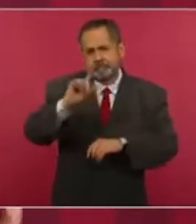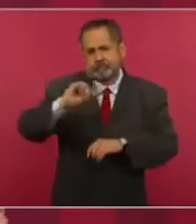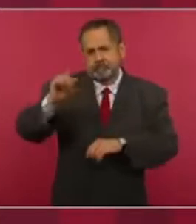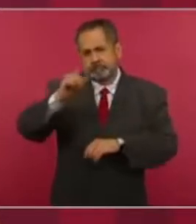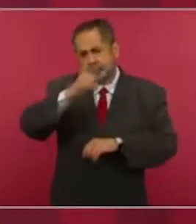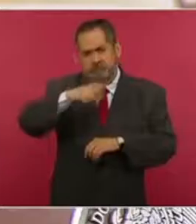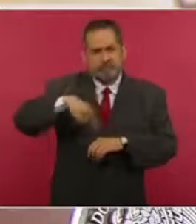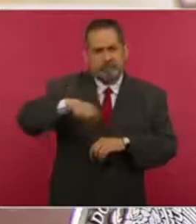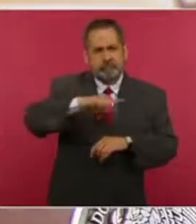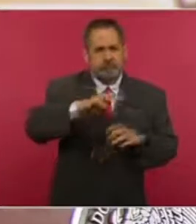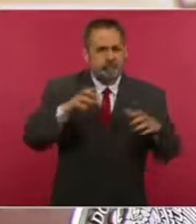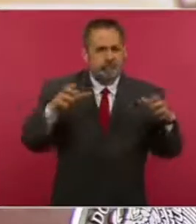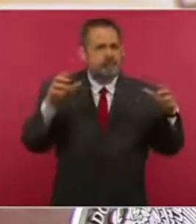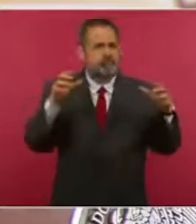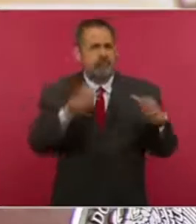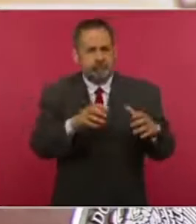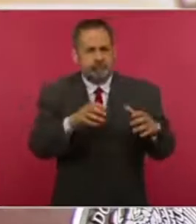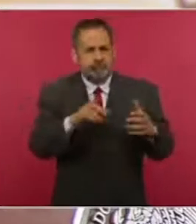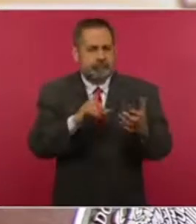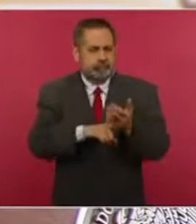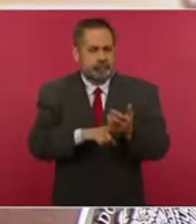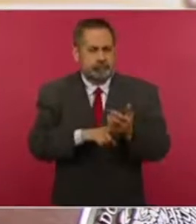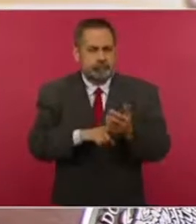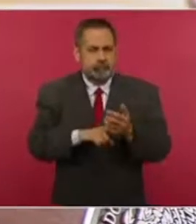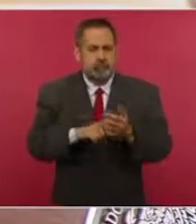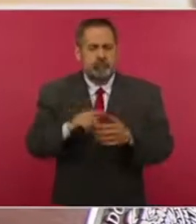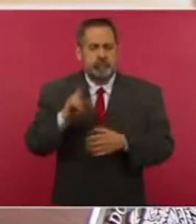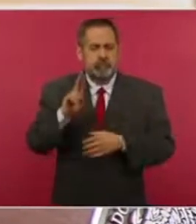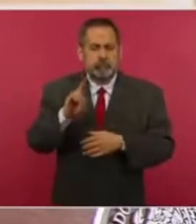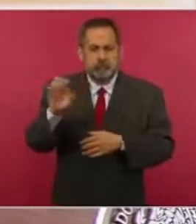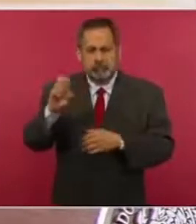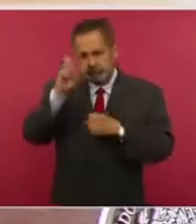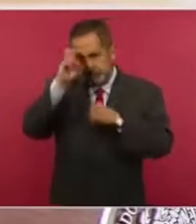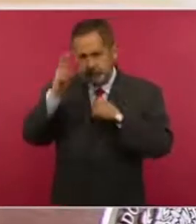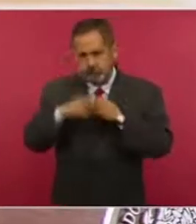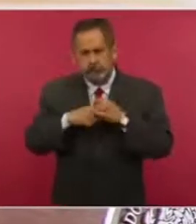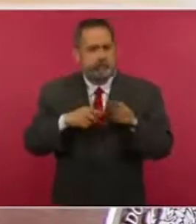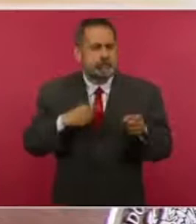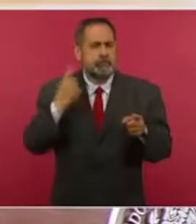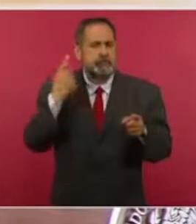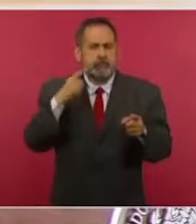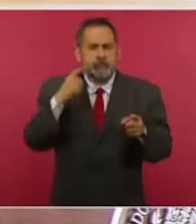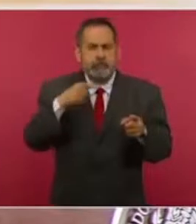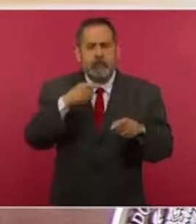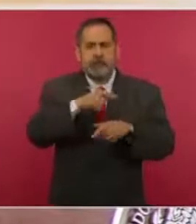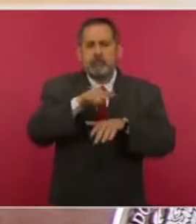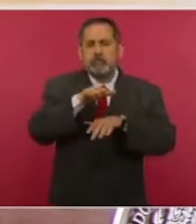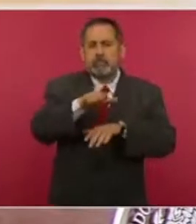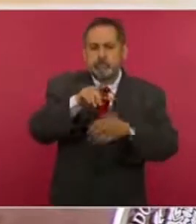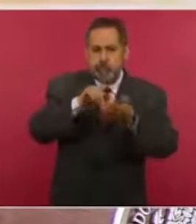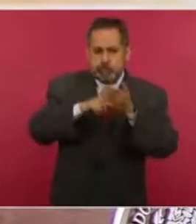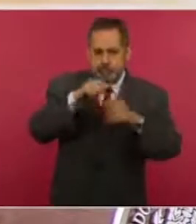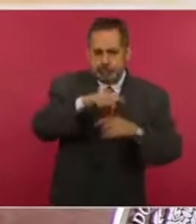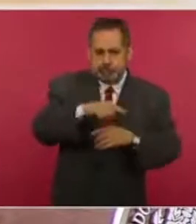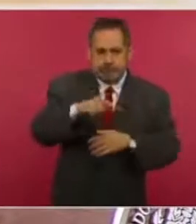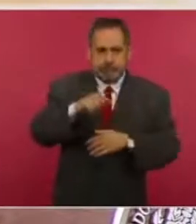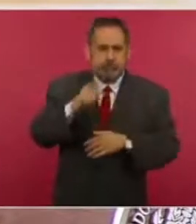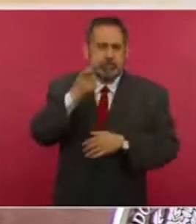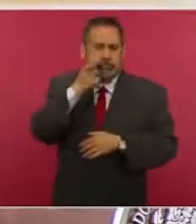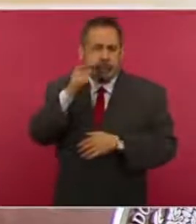personalidades, van a estar de la Unión Europea para tratar el asunto de